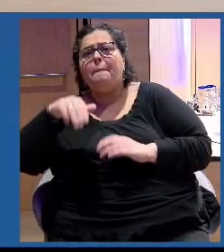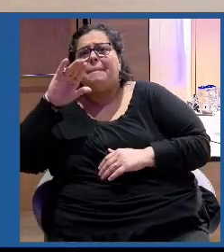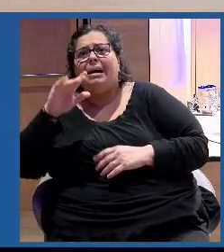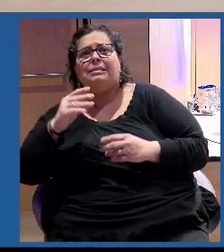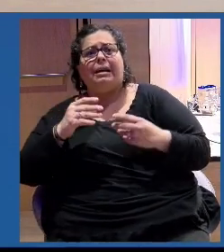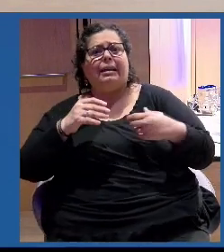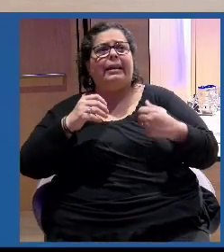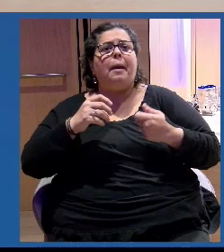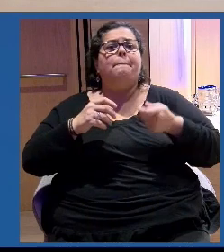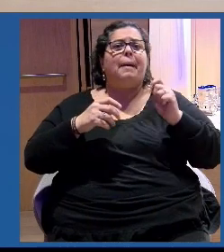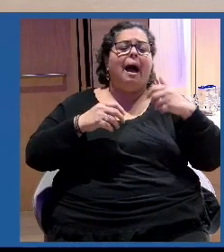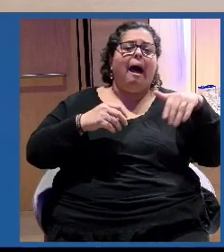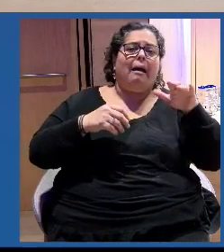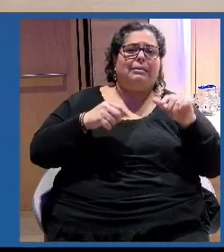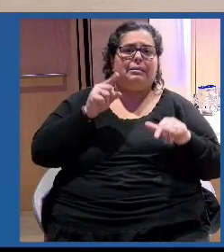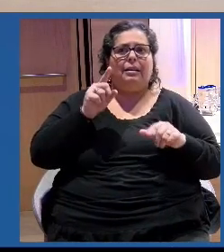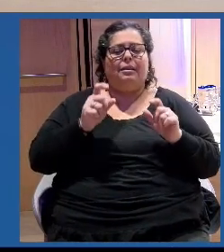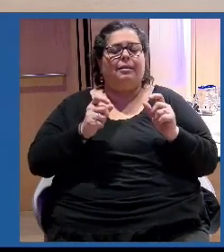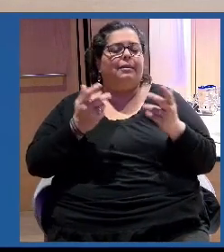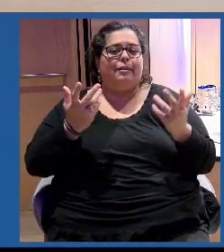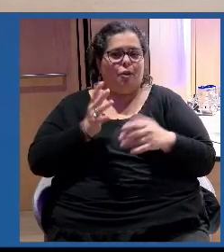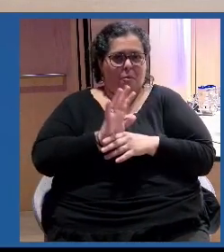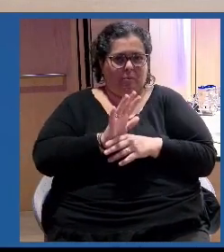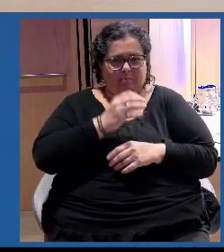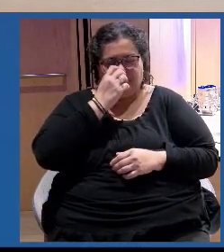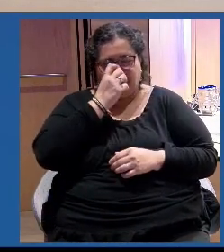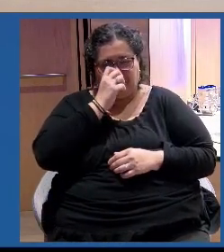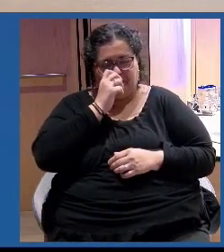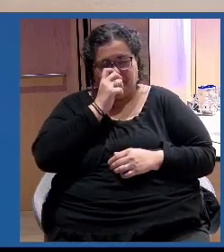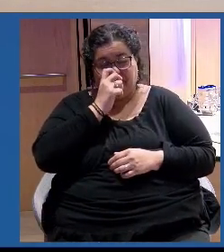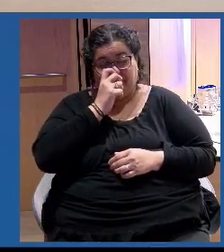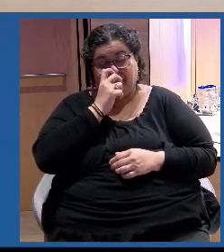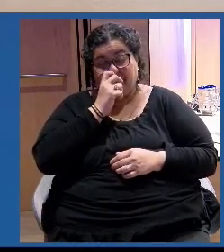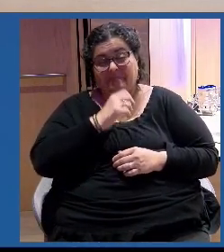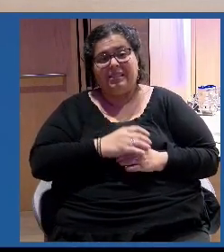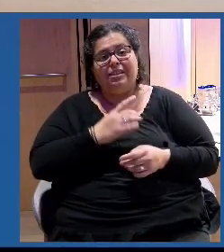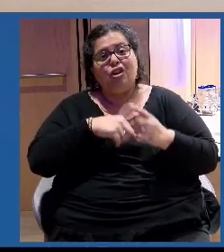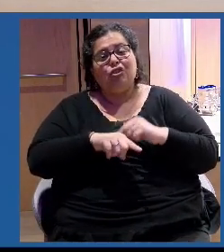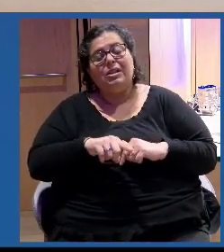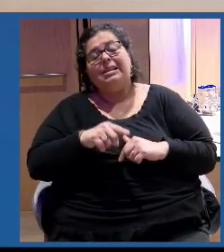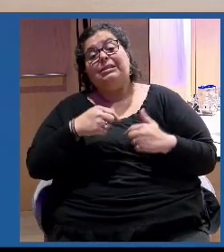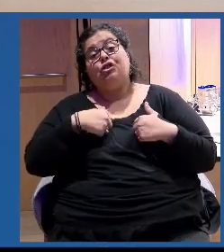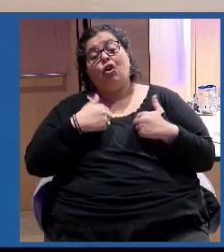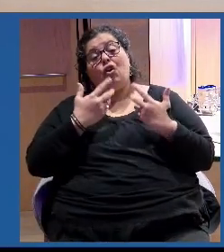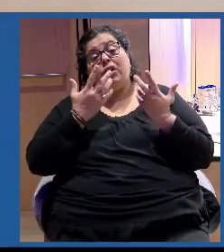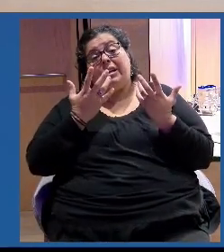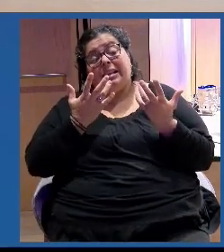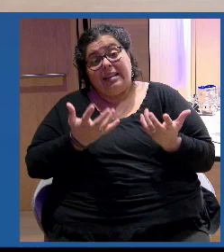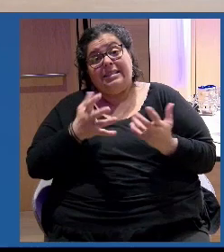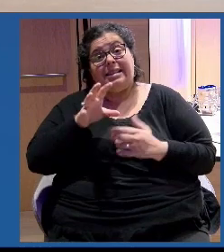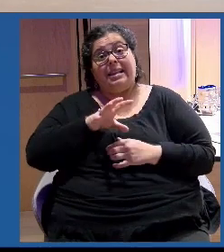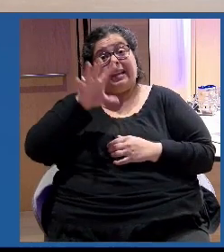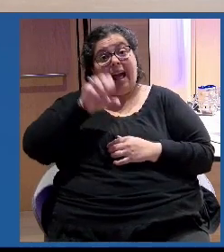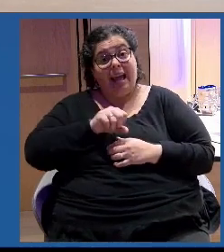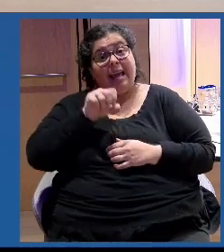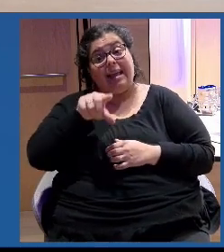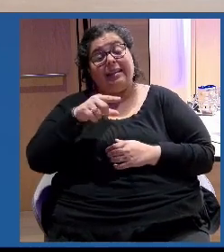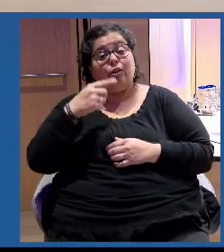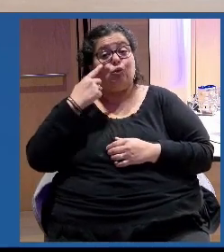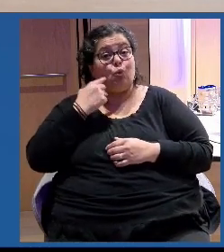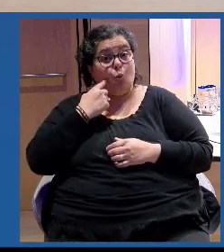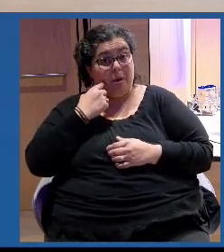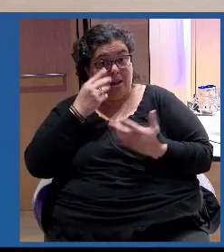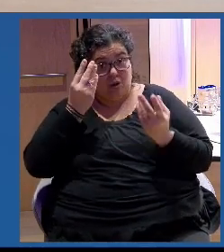el afro, ¿no? ¿Quién es más papista que el papa, decimos nosotros? En ese sentido, quise traer estas